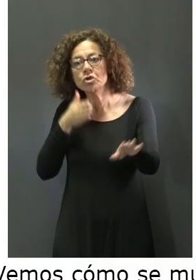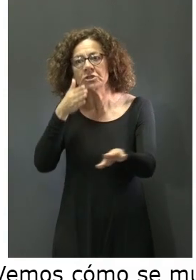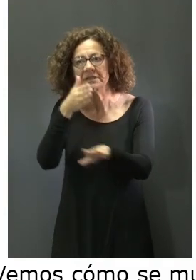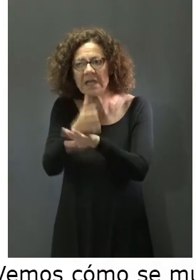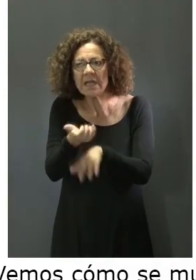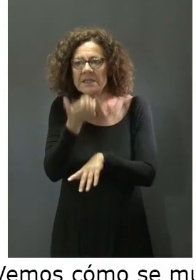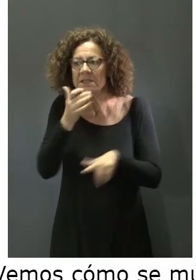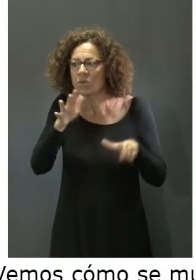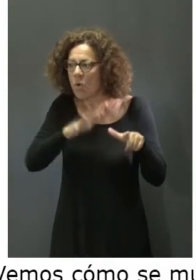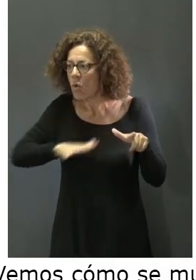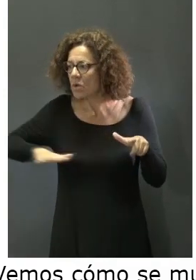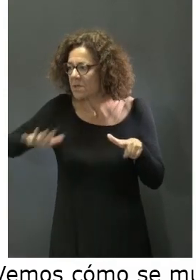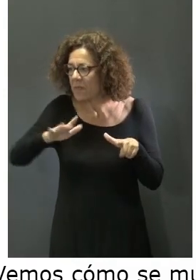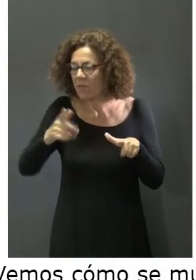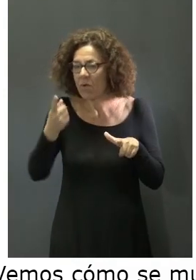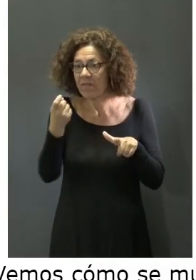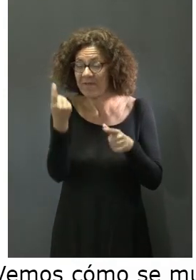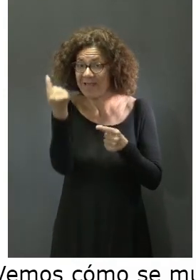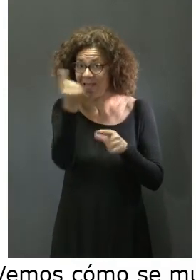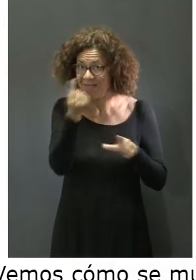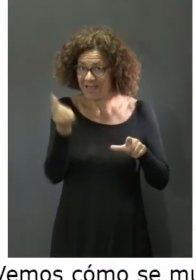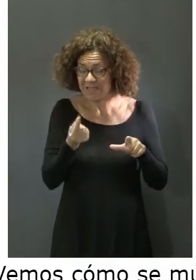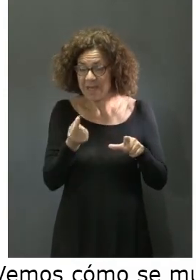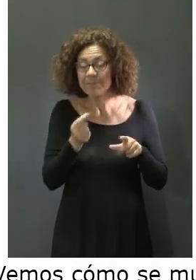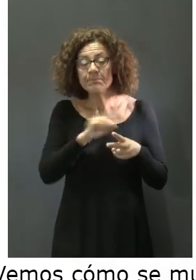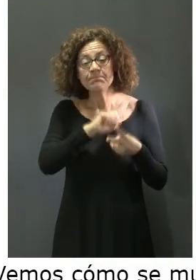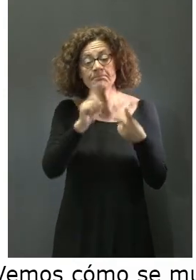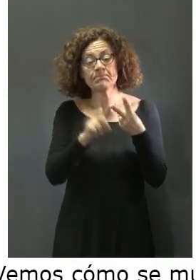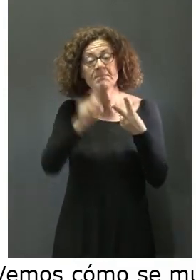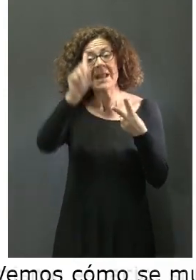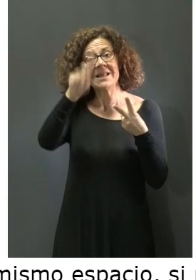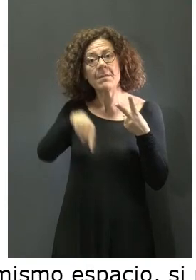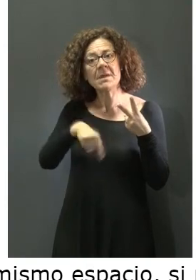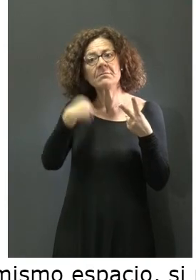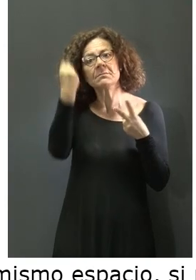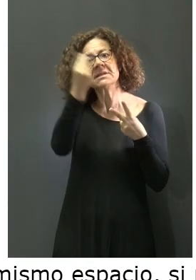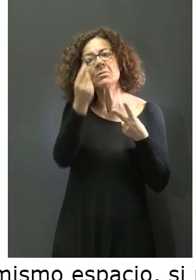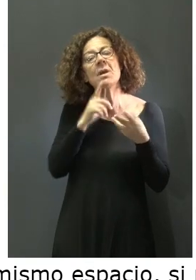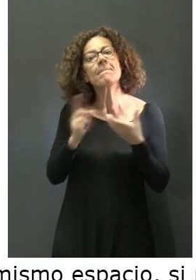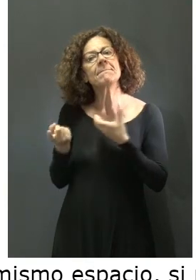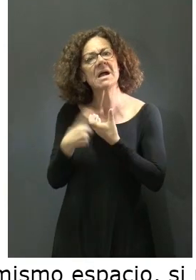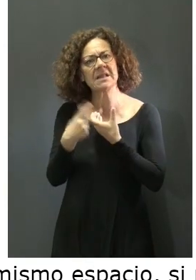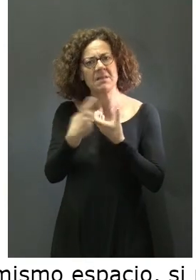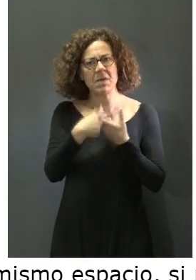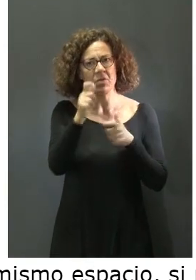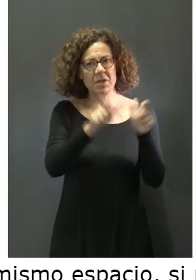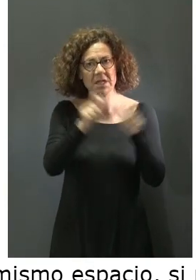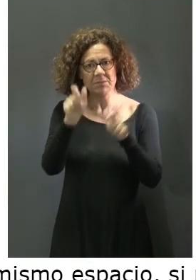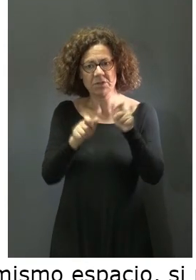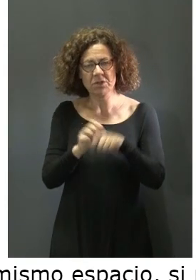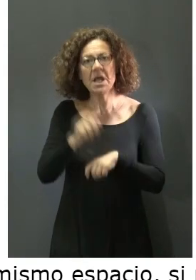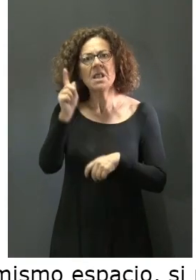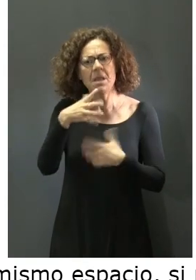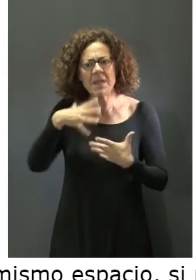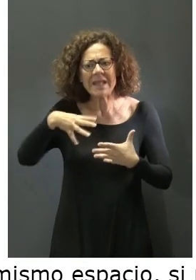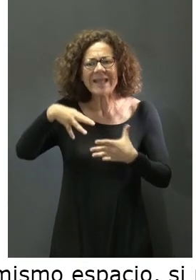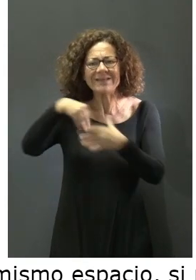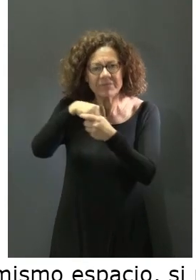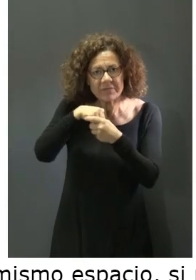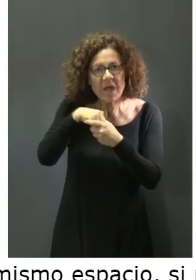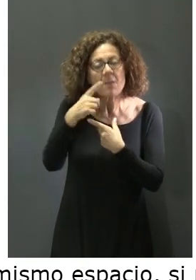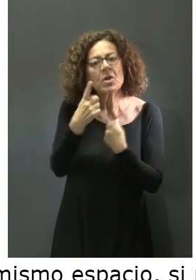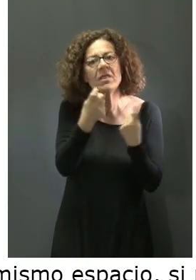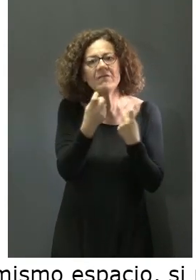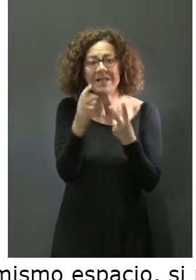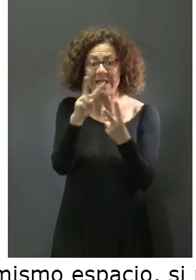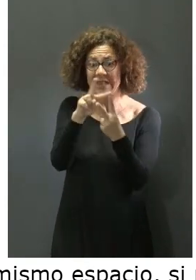ese espacio que hay que diseñar. Y también consideramos la participación de las personas, ¿no? También las integramos. Pero son